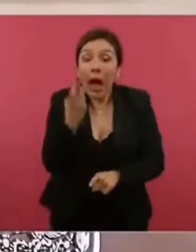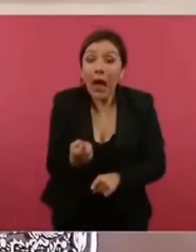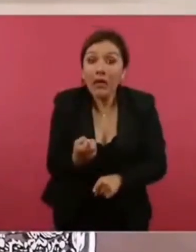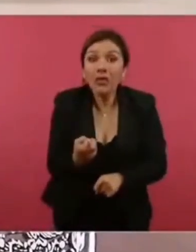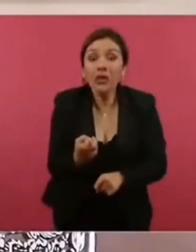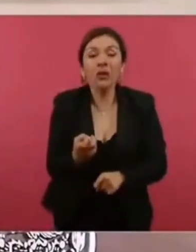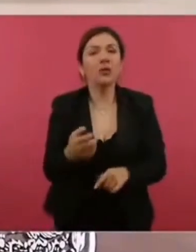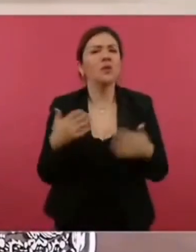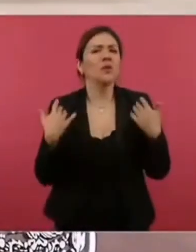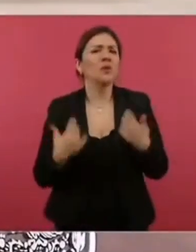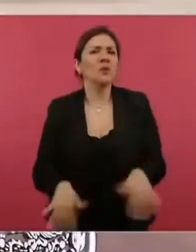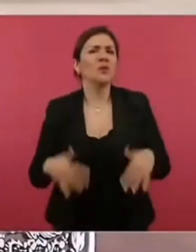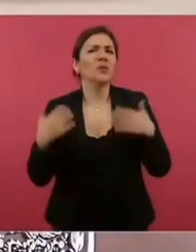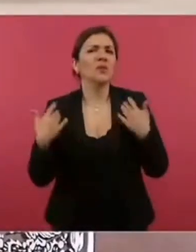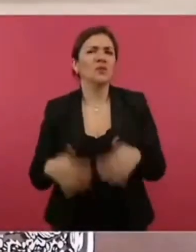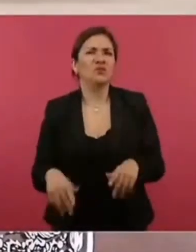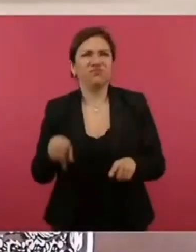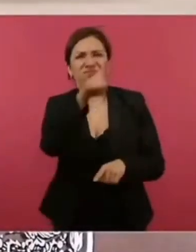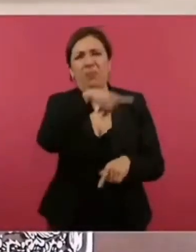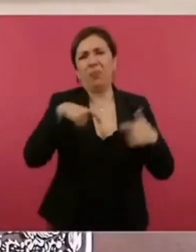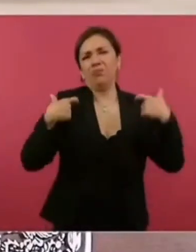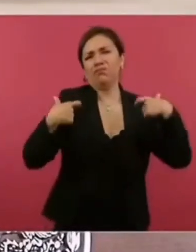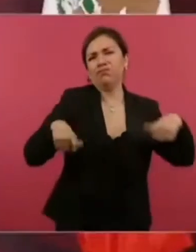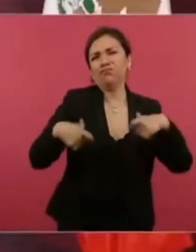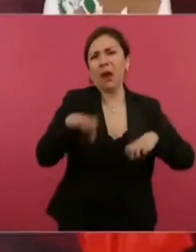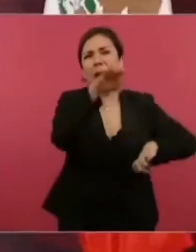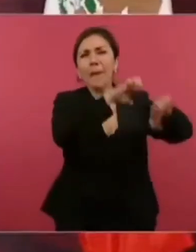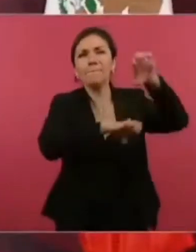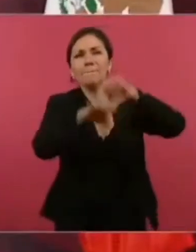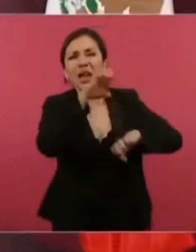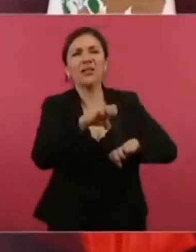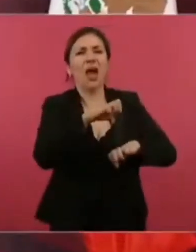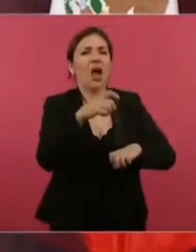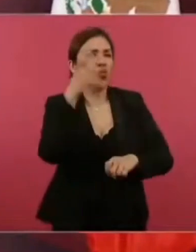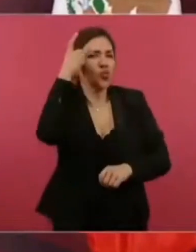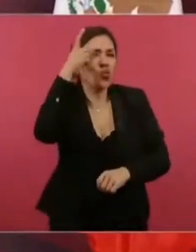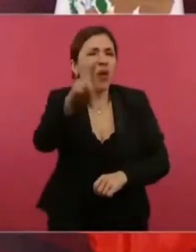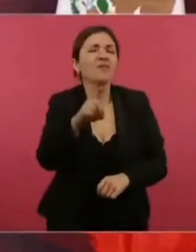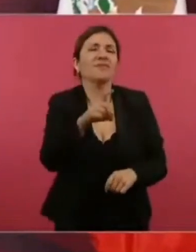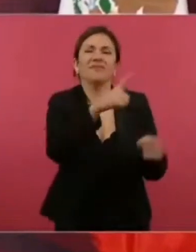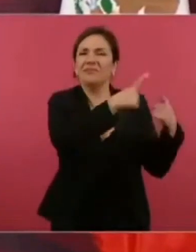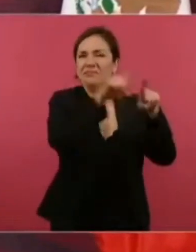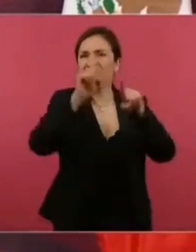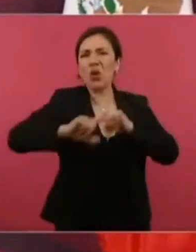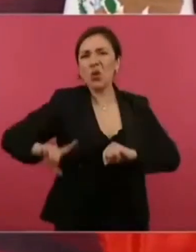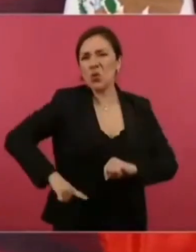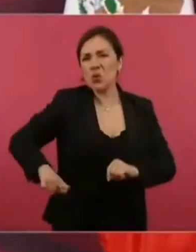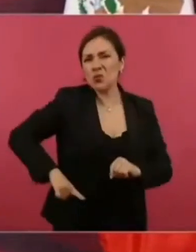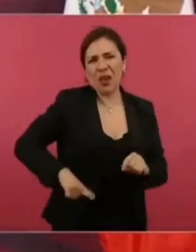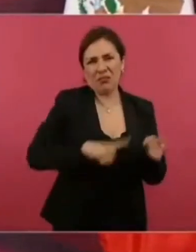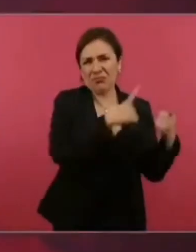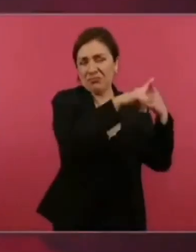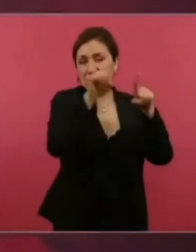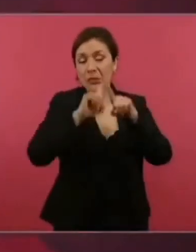los conservadores, los potentados, las empresas petroleras, los gobiernos extranjeros,